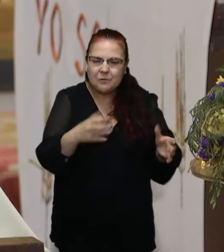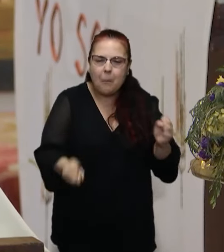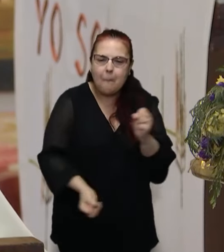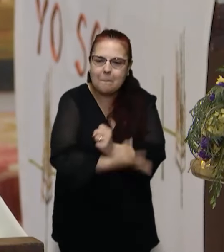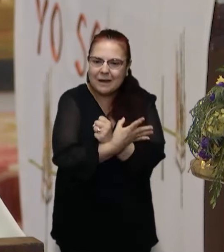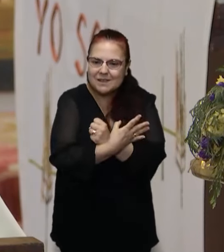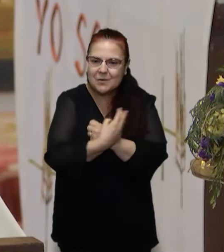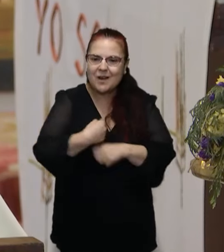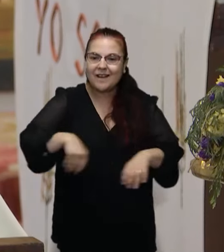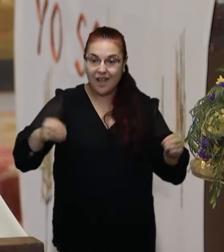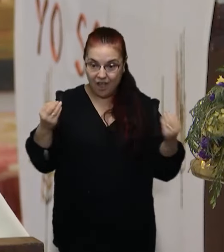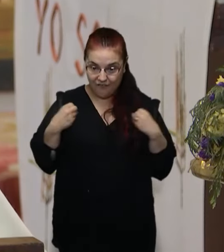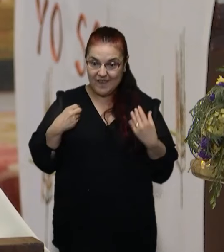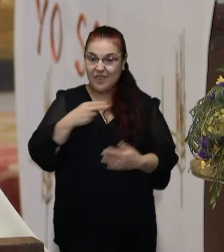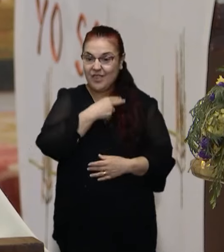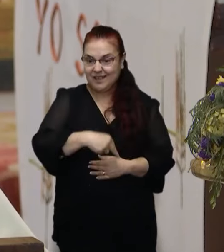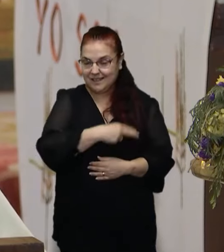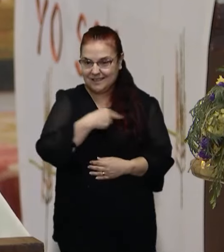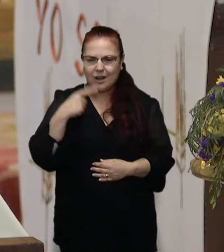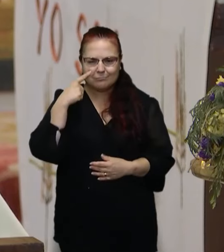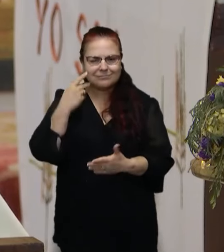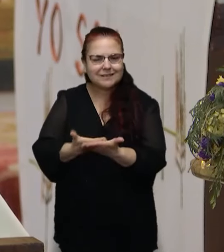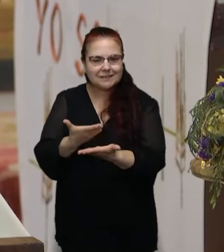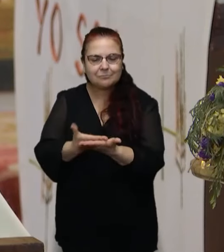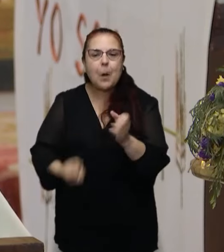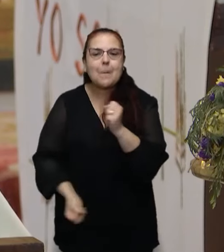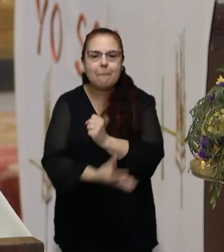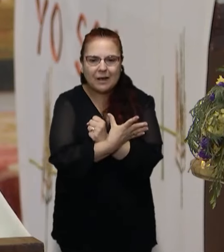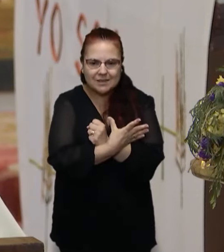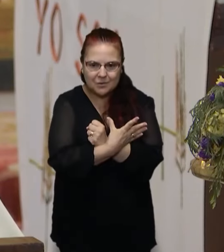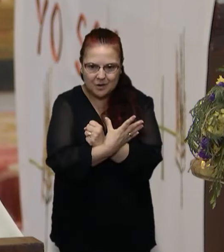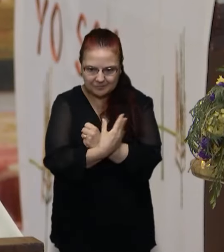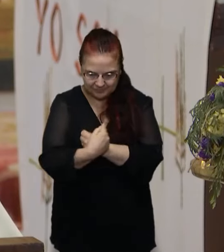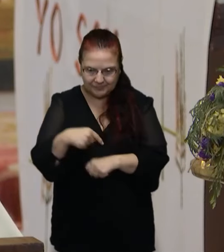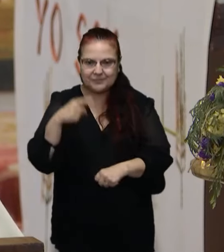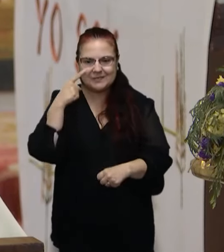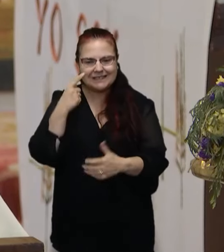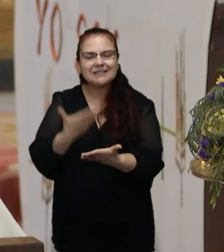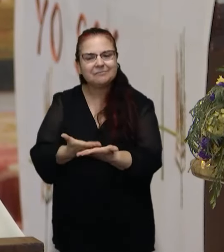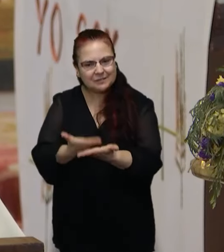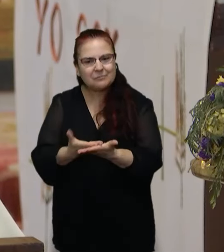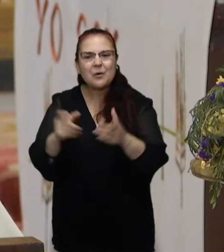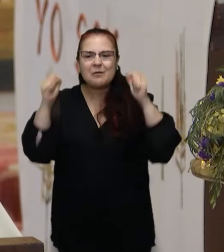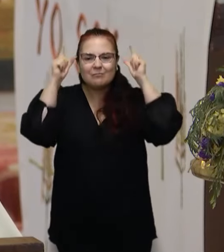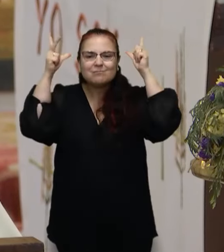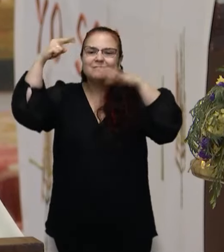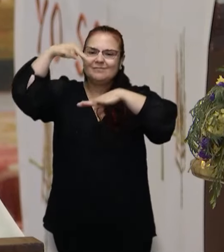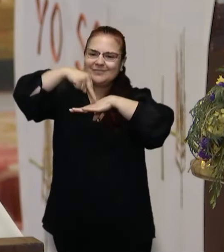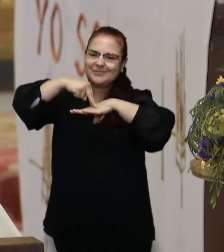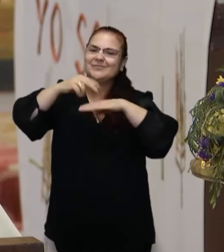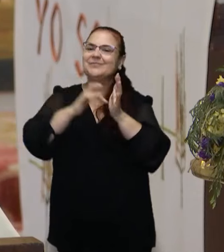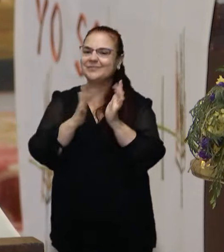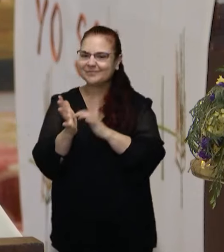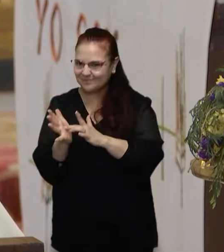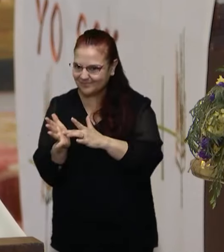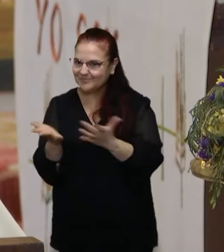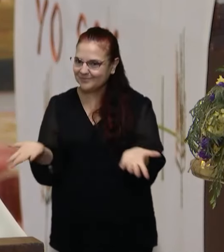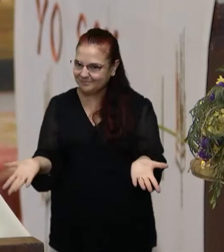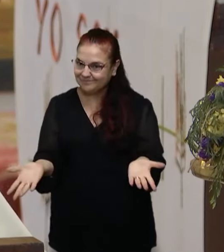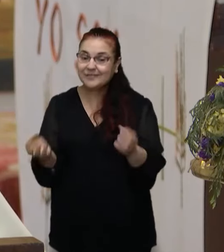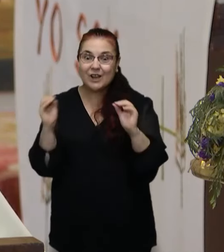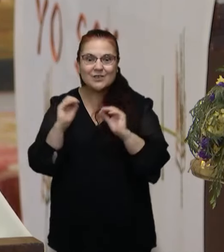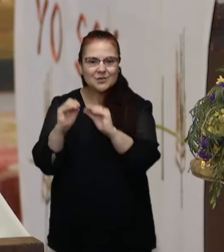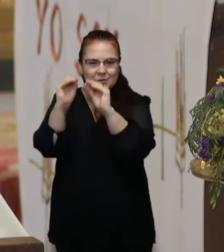del cristiano es testimonio de la Pascua, es testimonio de la resurrección de Jesús, de